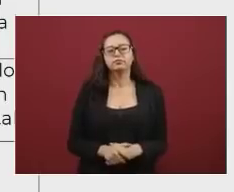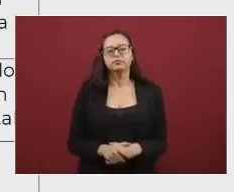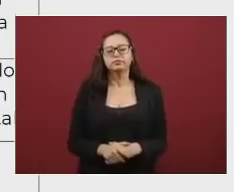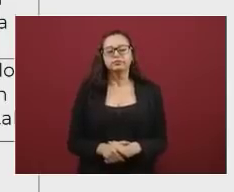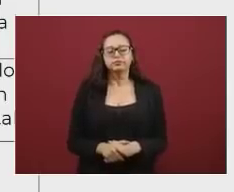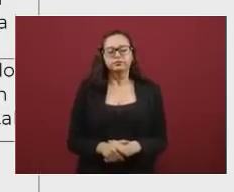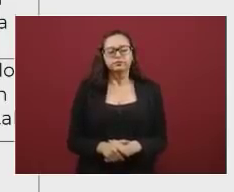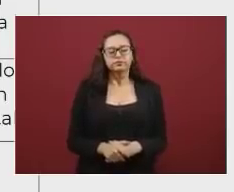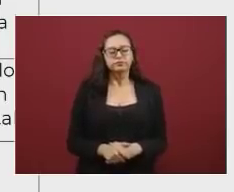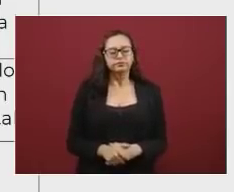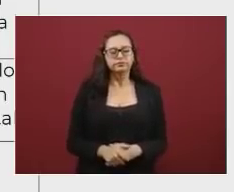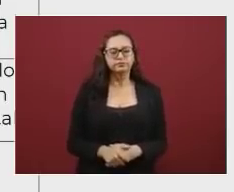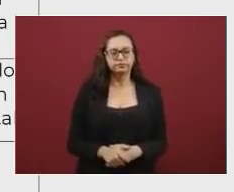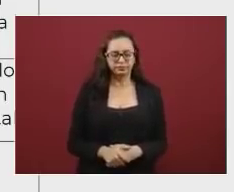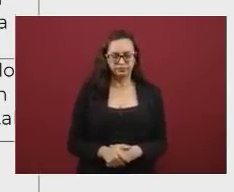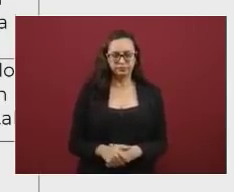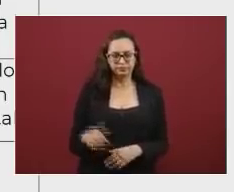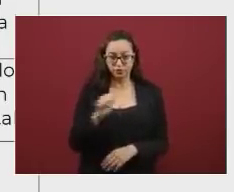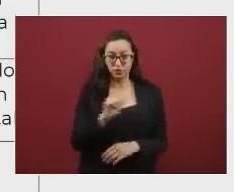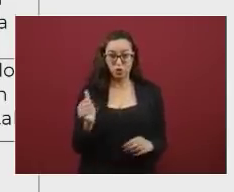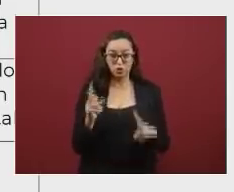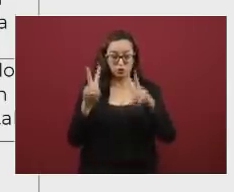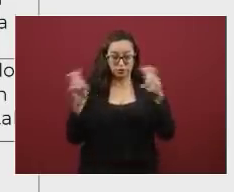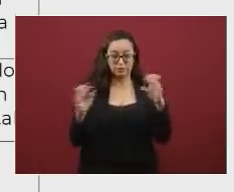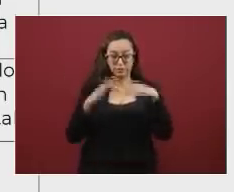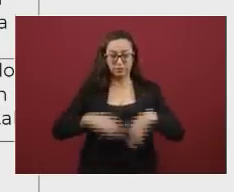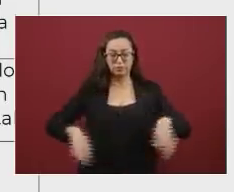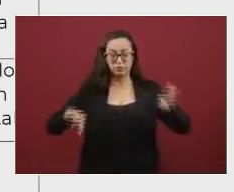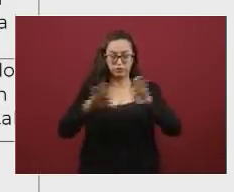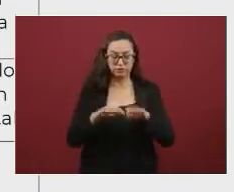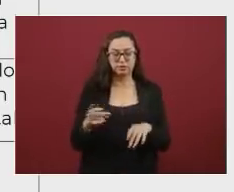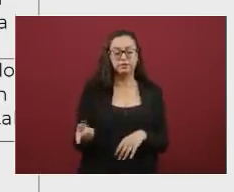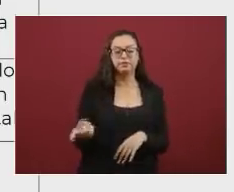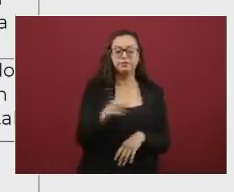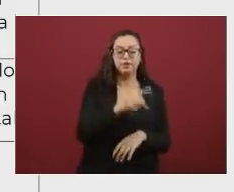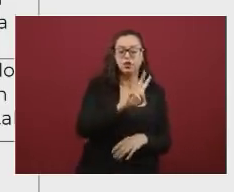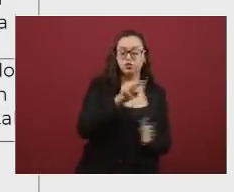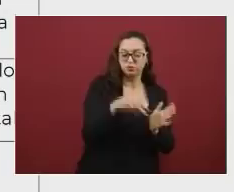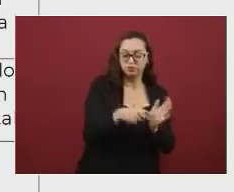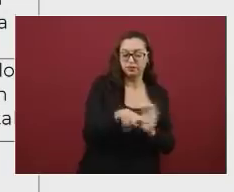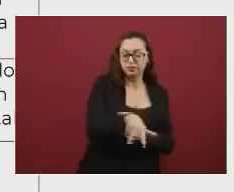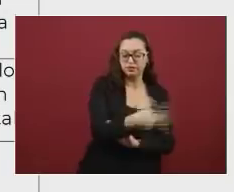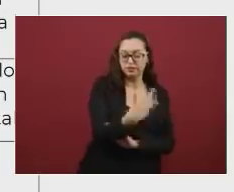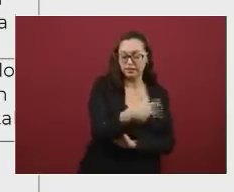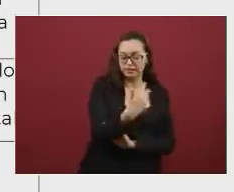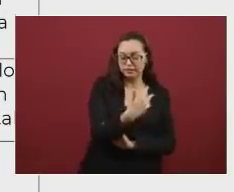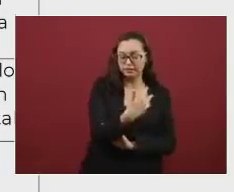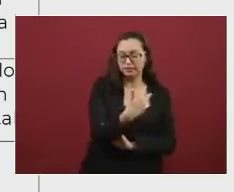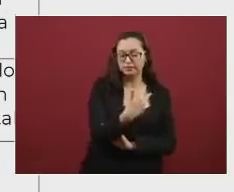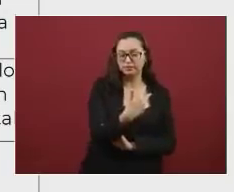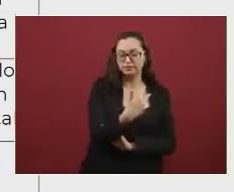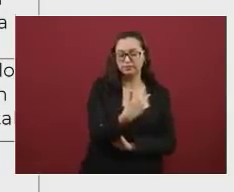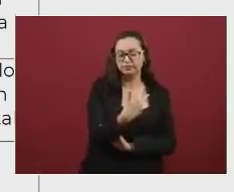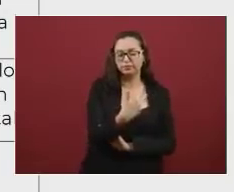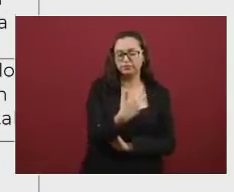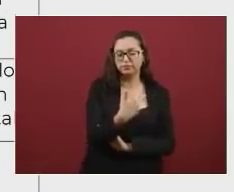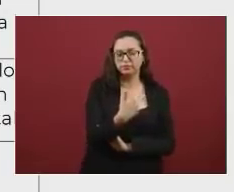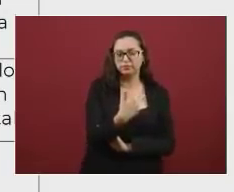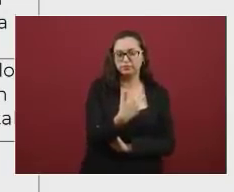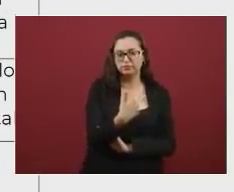que en la reforma educativa del 13 hubo una invasión de